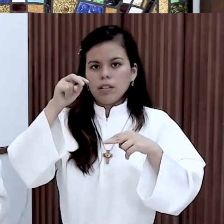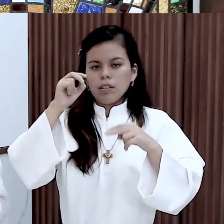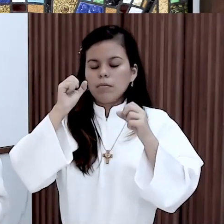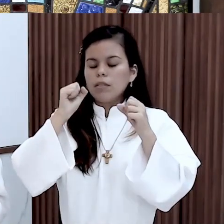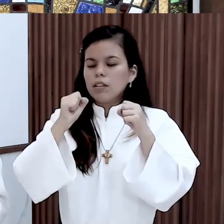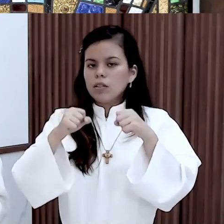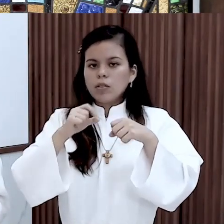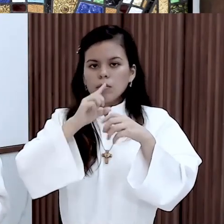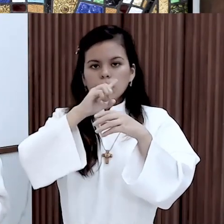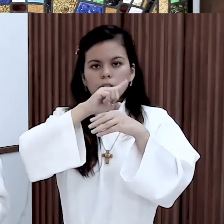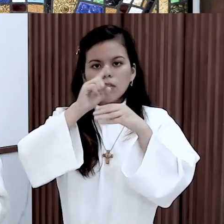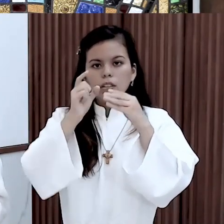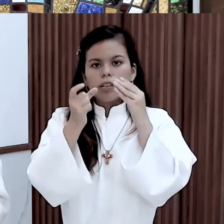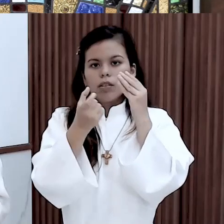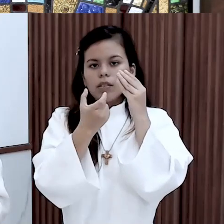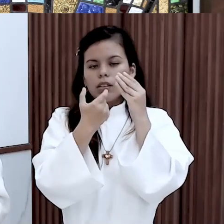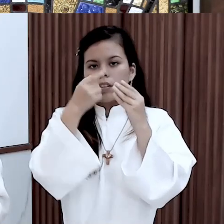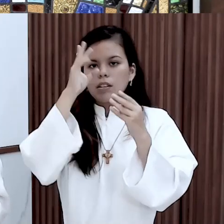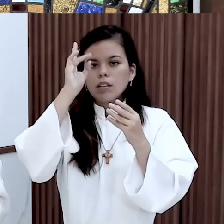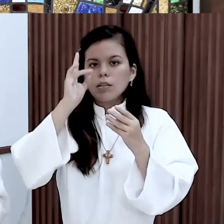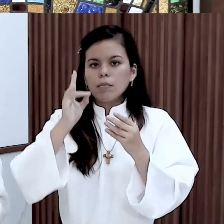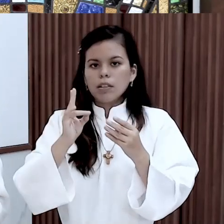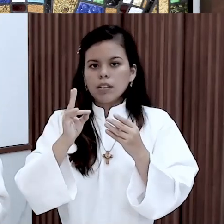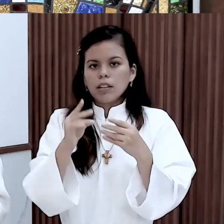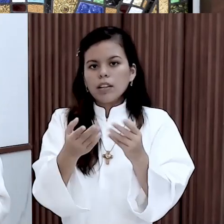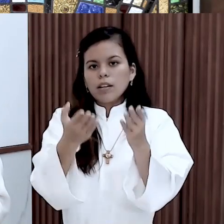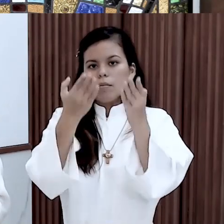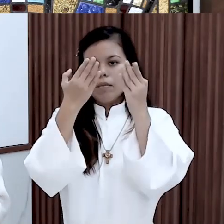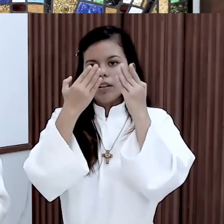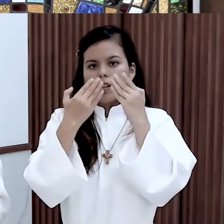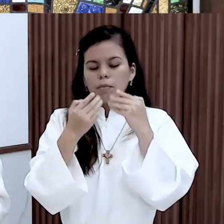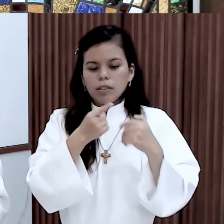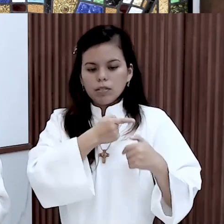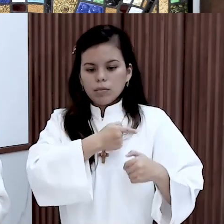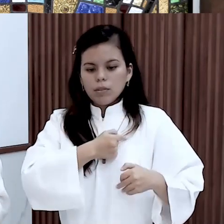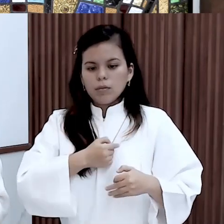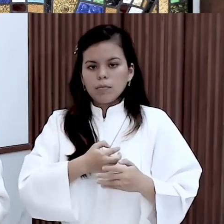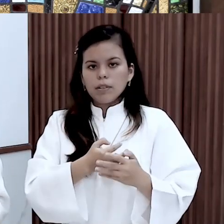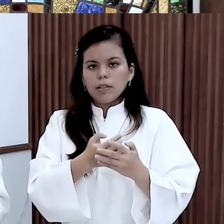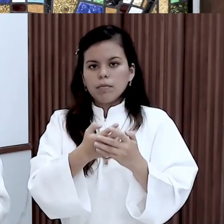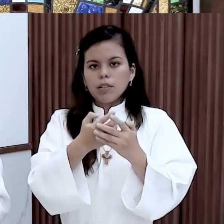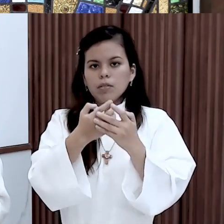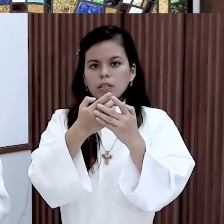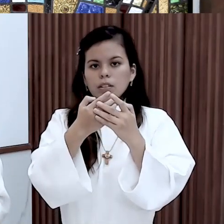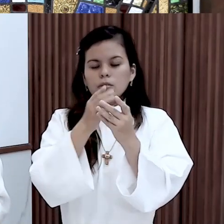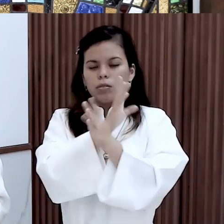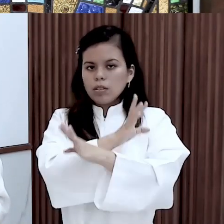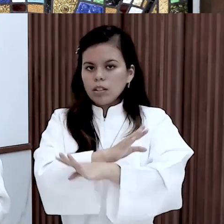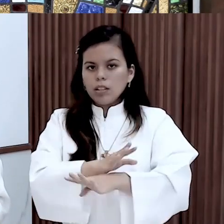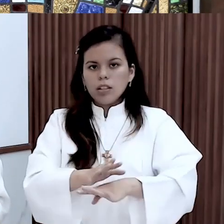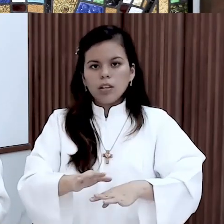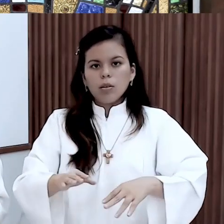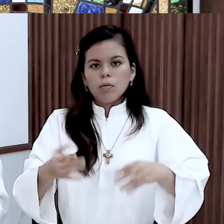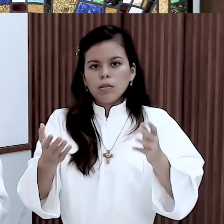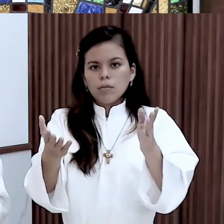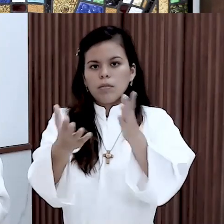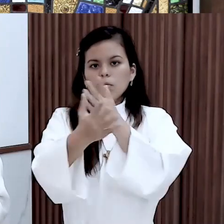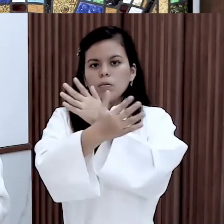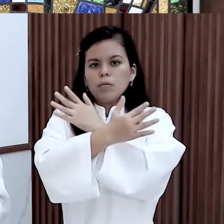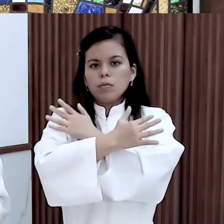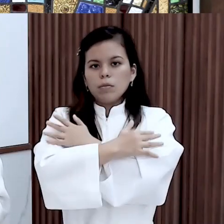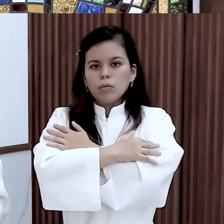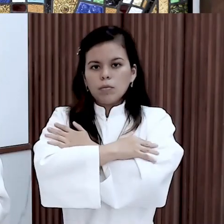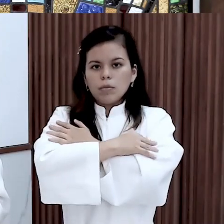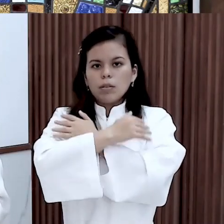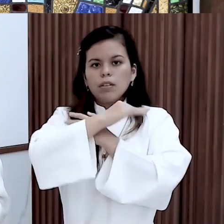alma, pero no pudiendo hacerlo ahora sacramentalmente, ven al menos espiritualmente a mi corazón, y como si te